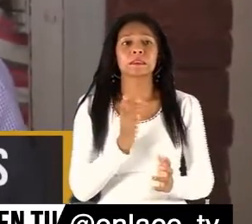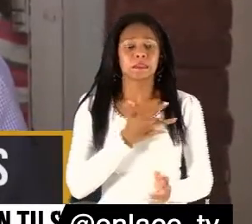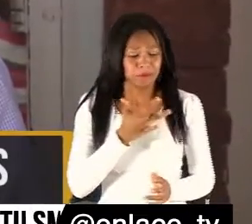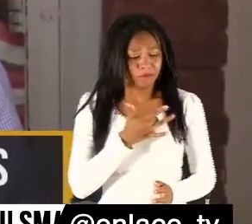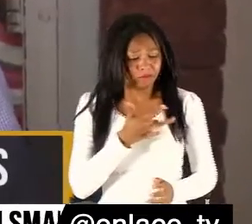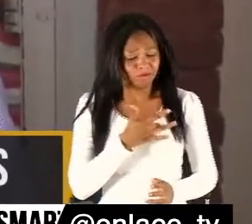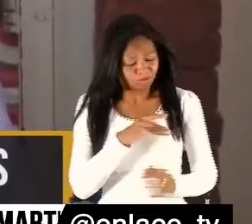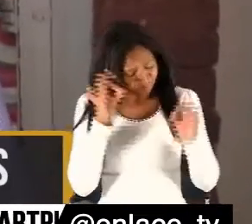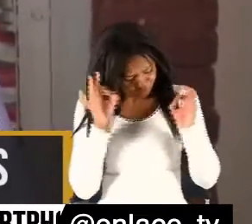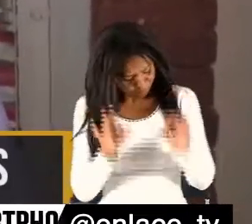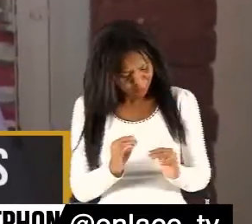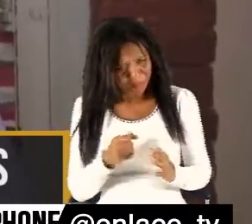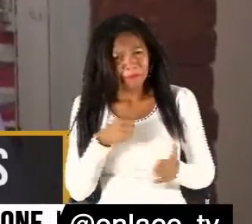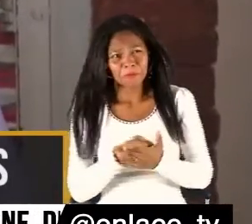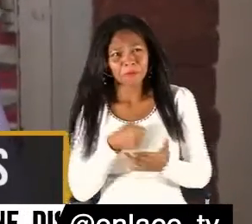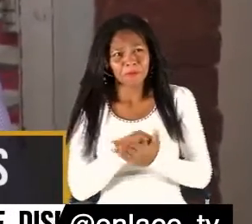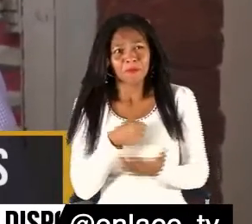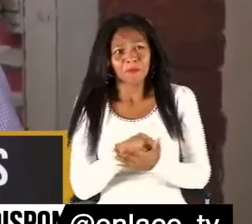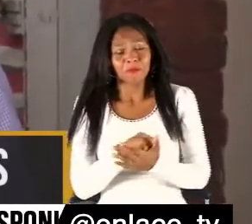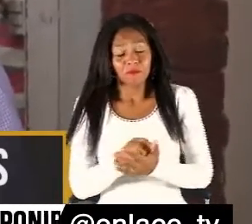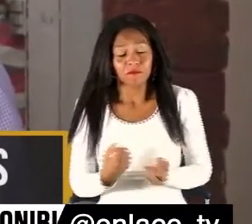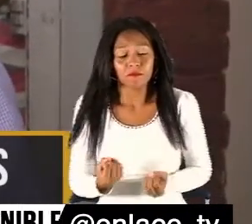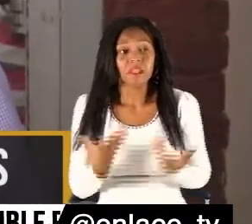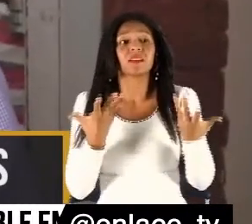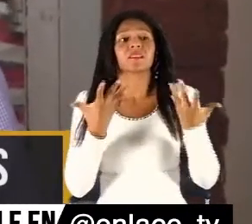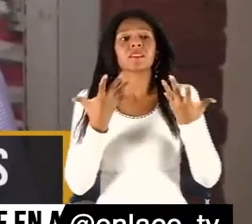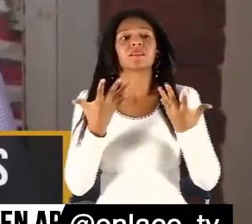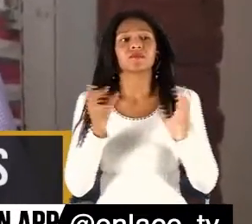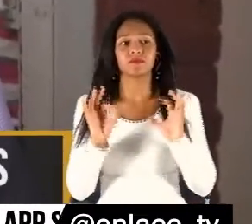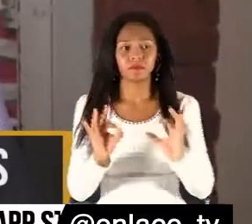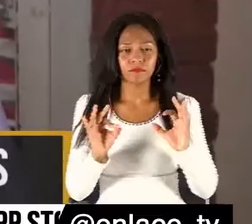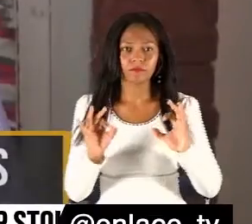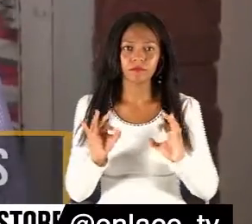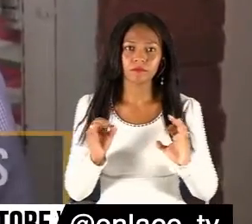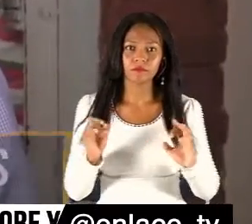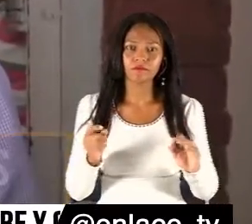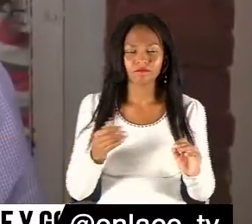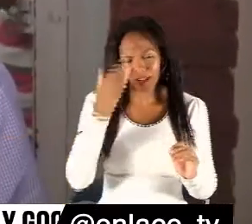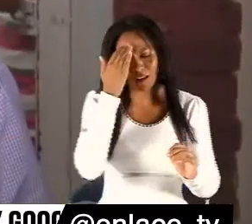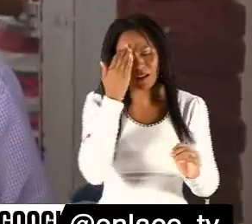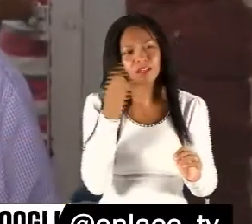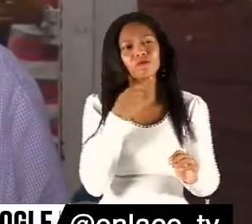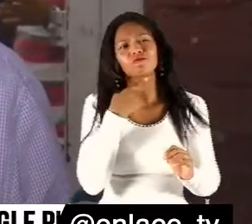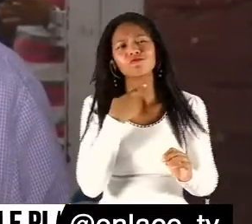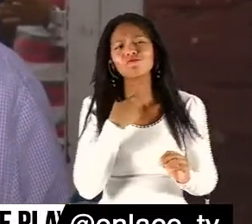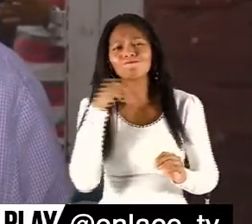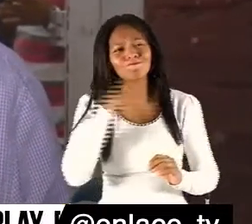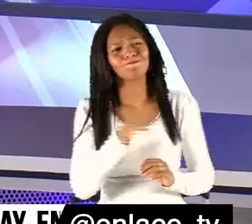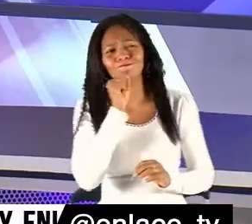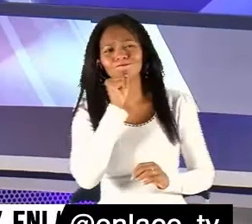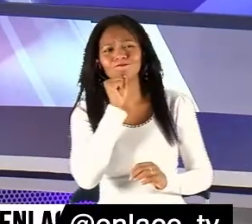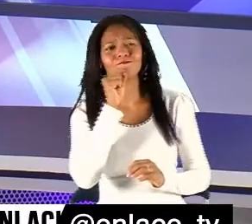nuevamente estar aquí en Barranca Bermeja y nuevamente estar con su gente, con la gente que él quiere, que es la gente de Barranca Bermeja.